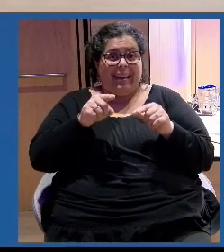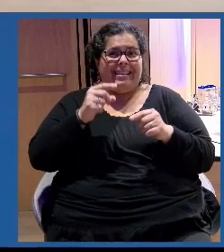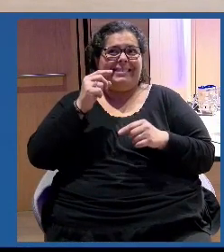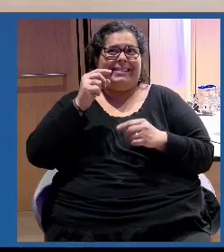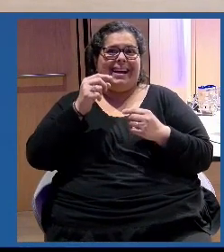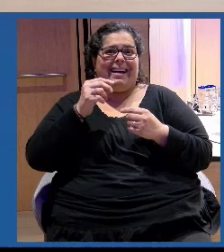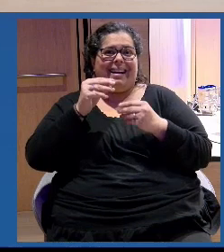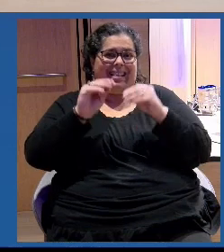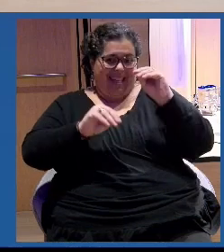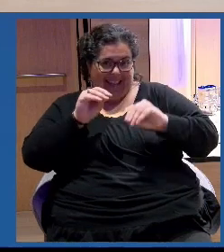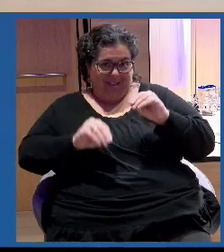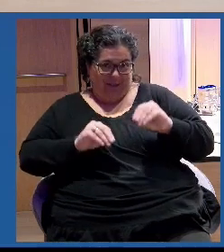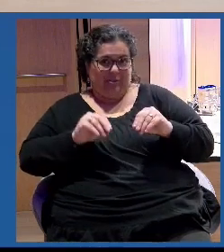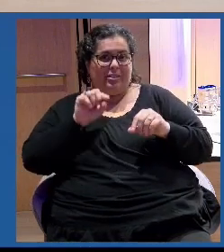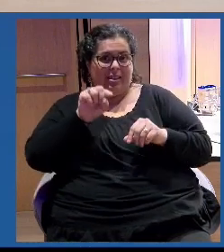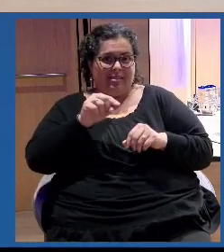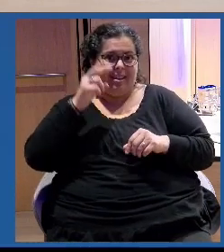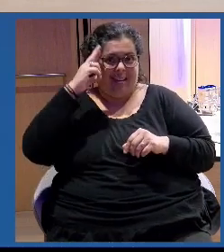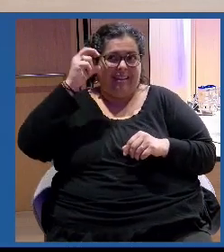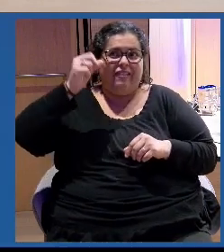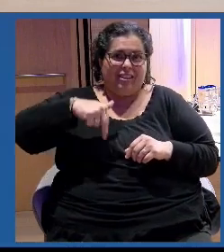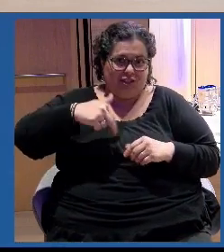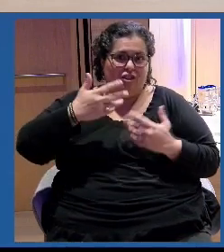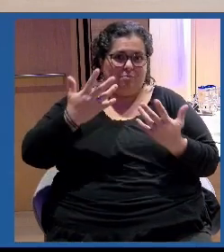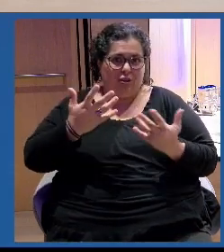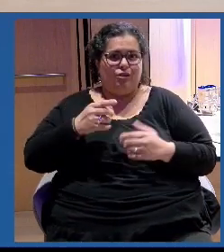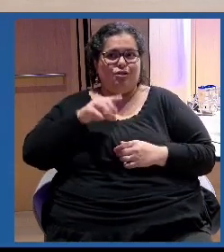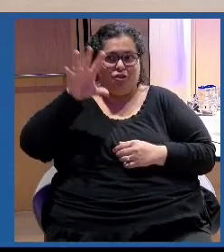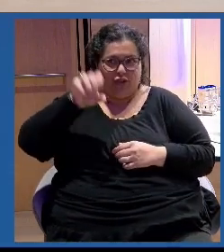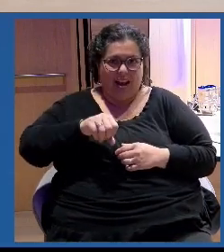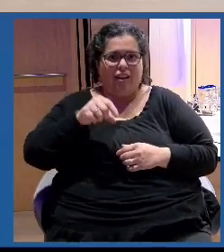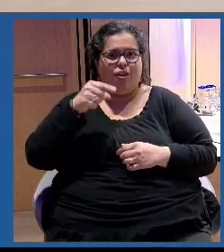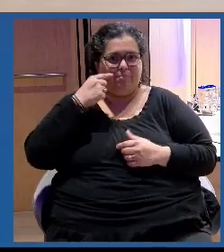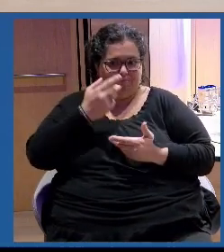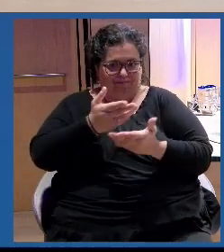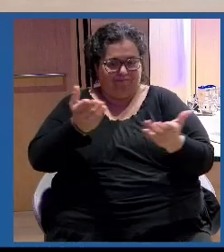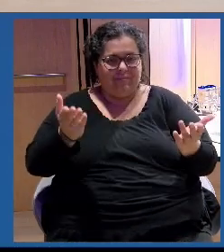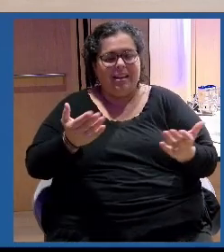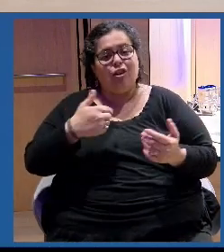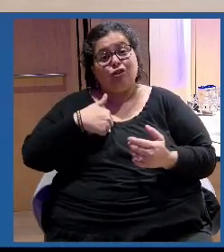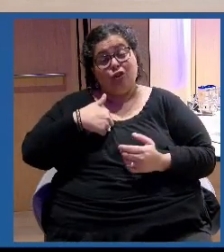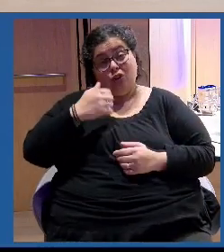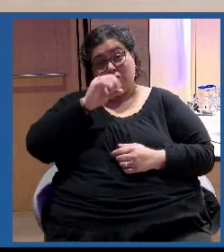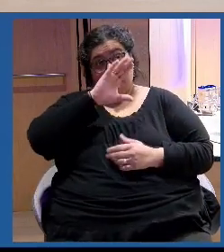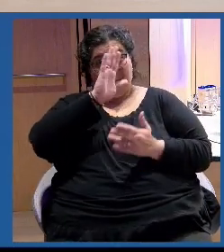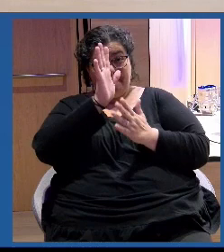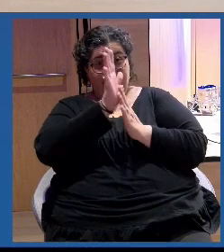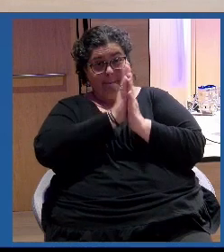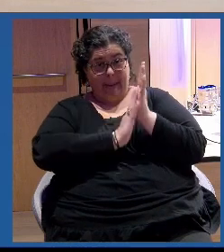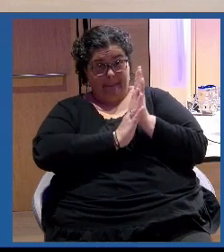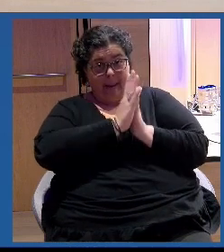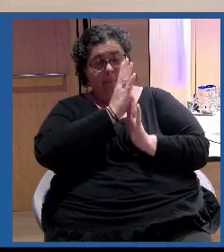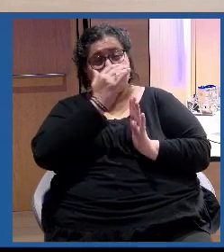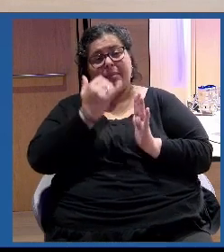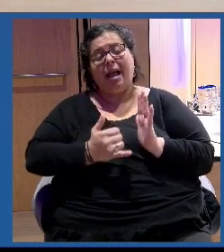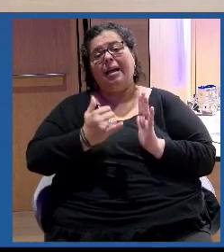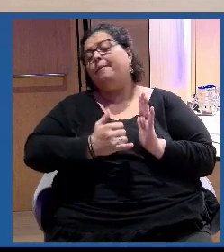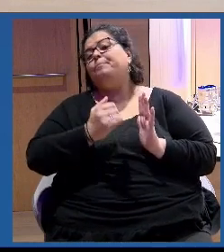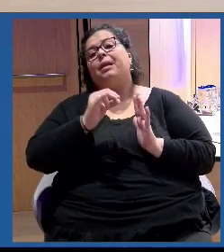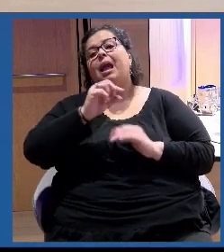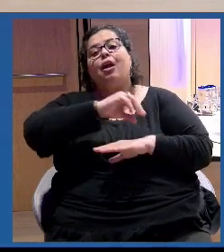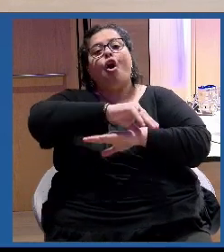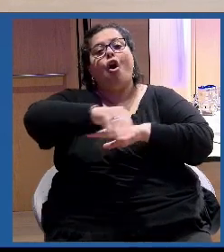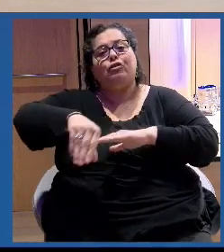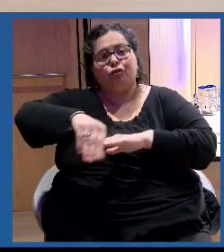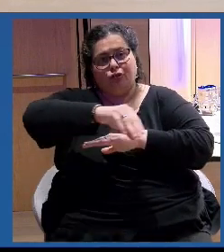reflexión, traer este mapa. Nosotros tenemos costa hacia el Atlántico, parte superior izquierda, y tenemos